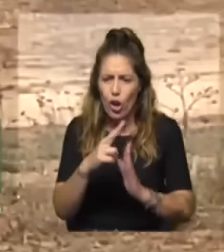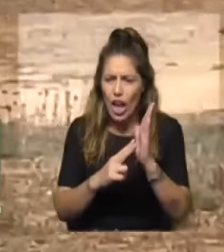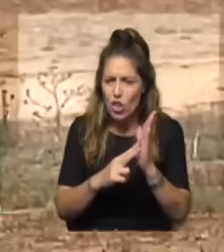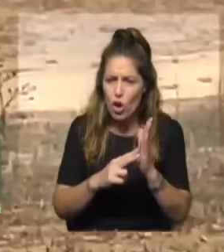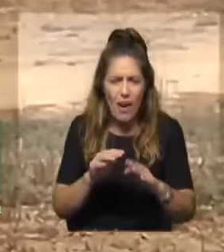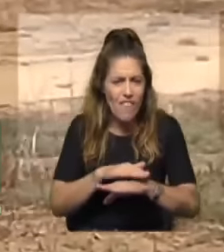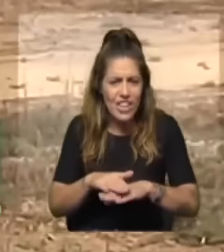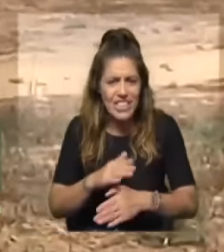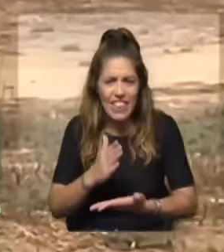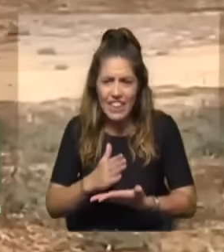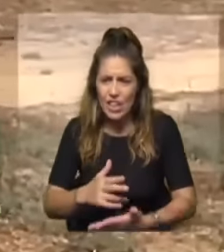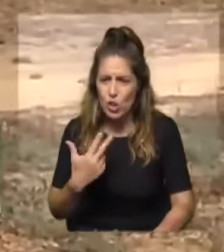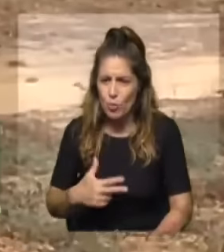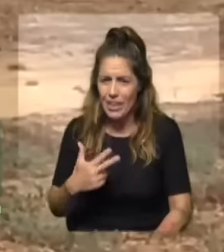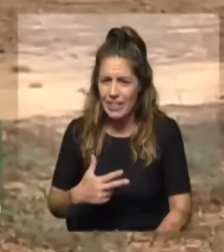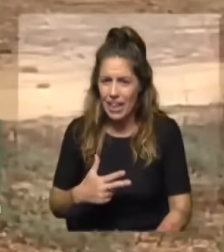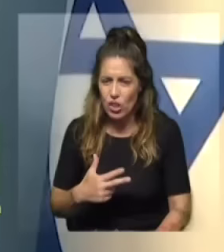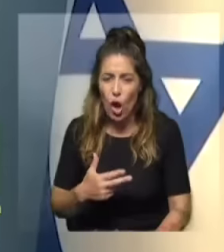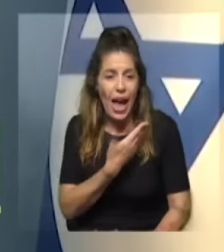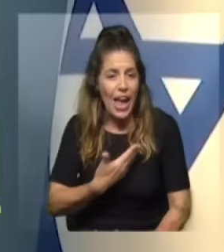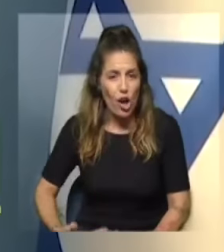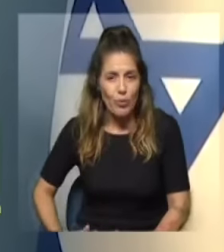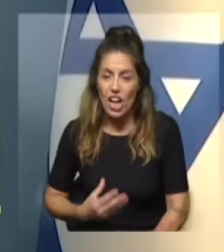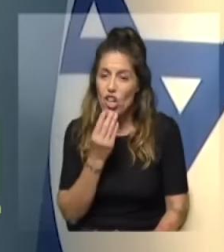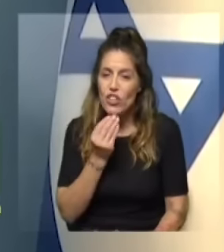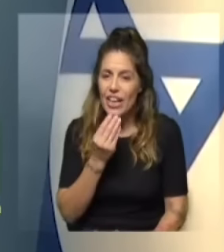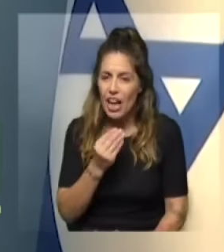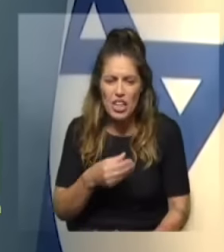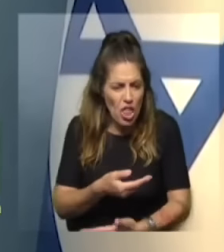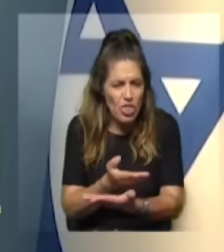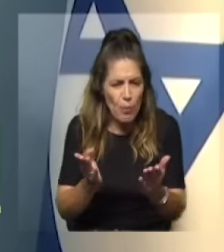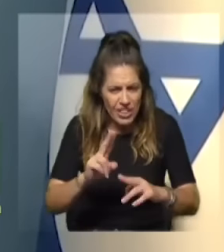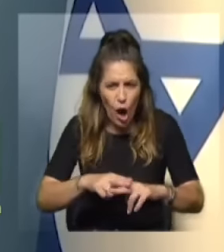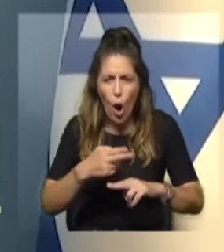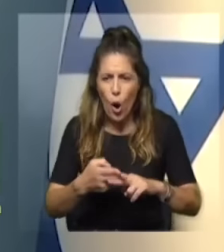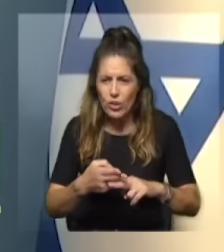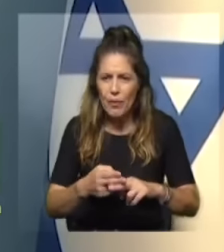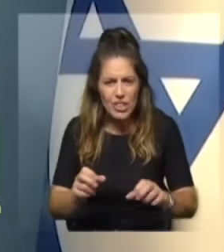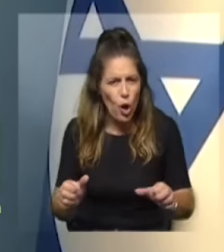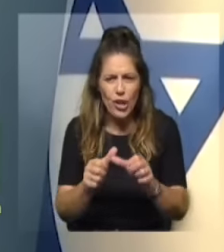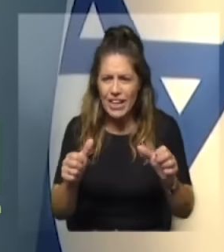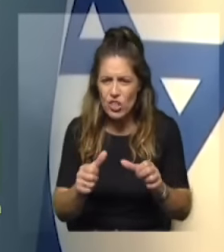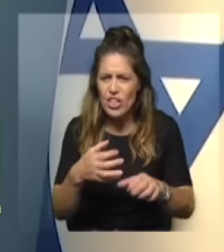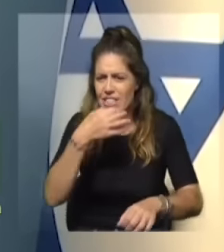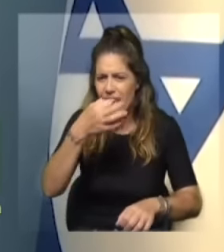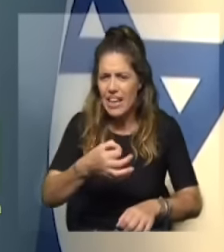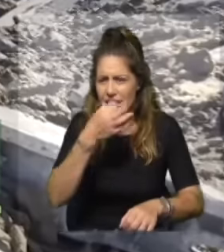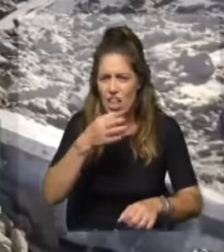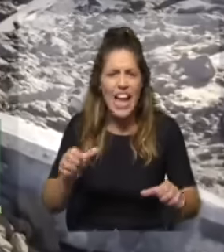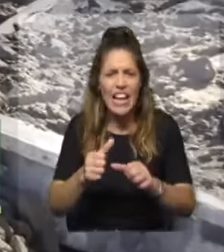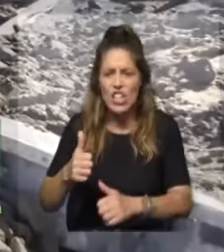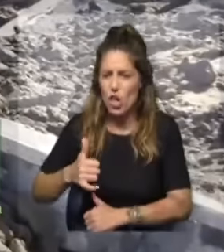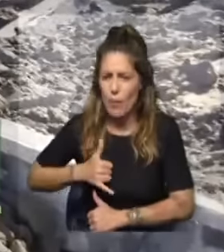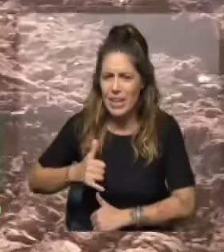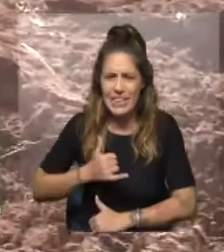derecho humanitario según itamarati el gobierno de netanyahu demuestra una vez más a través de acciones y declaraciones que la acción militar